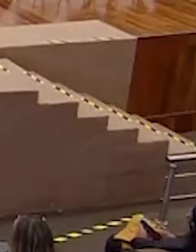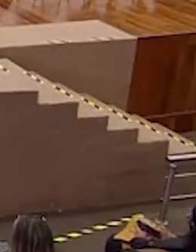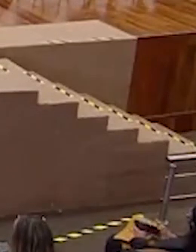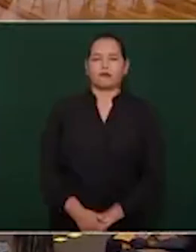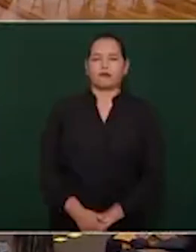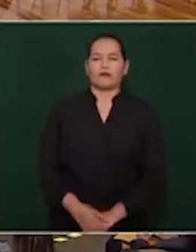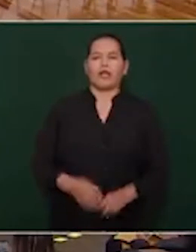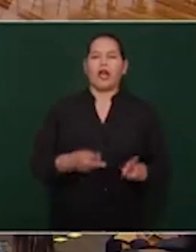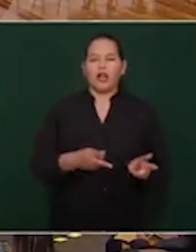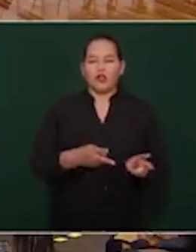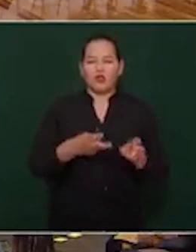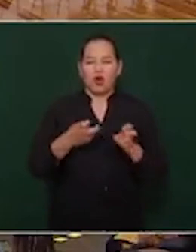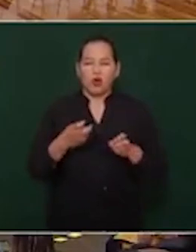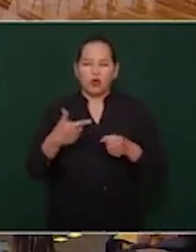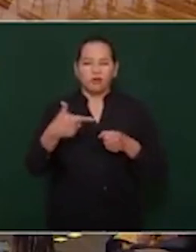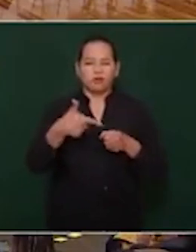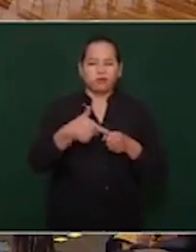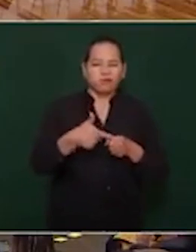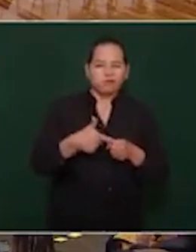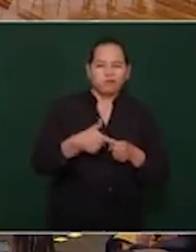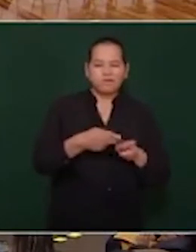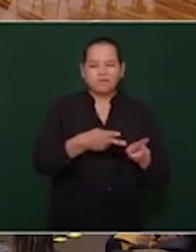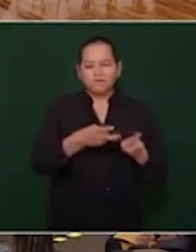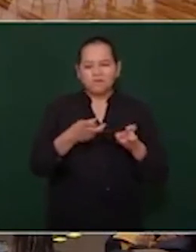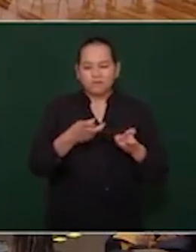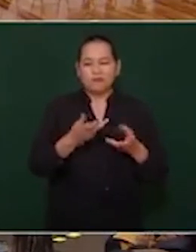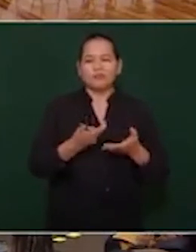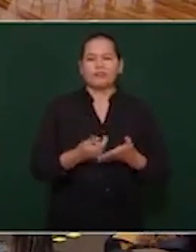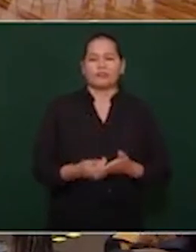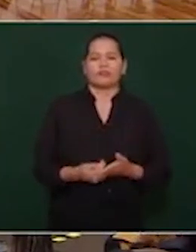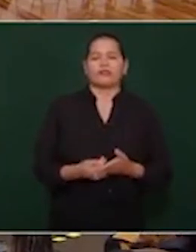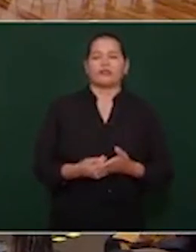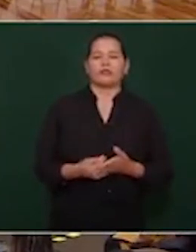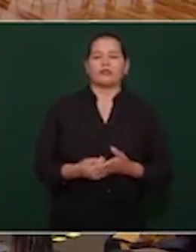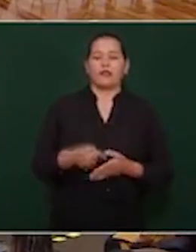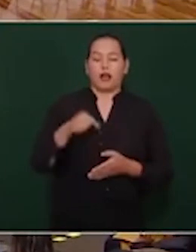Sobre el robo de hidrocarburos aquí en el estado, bueno,